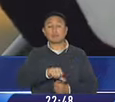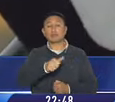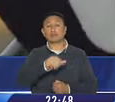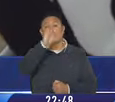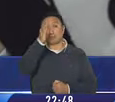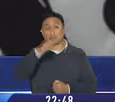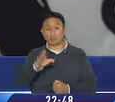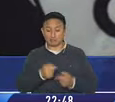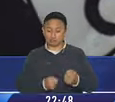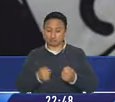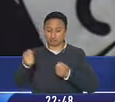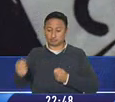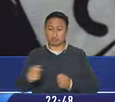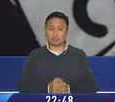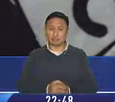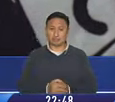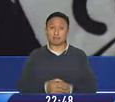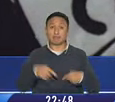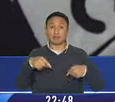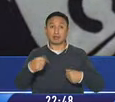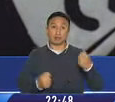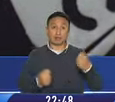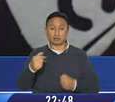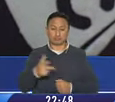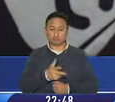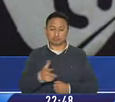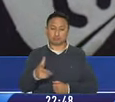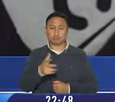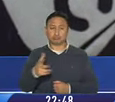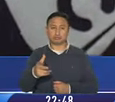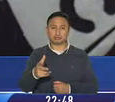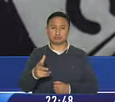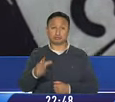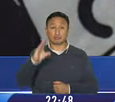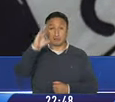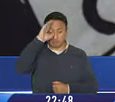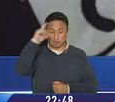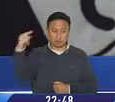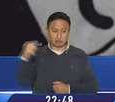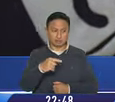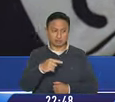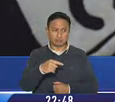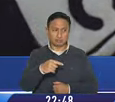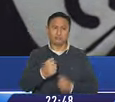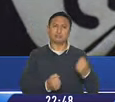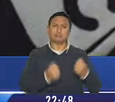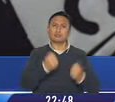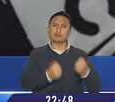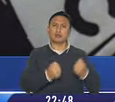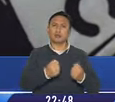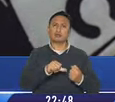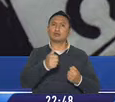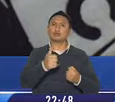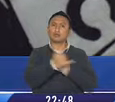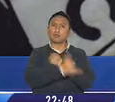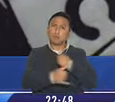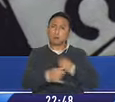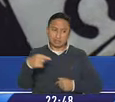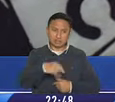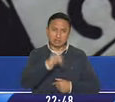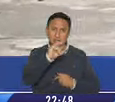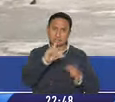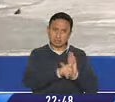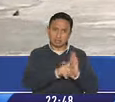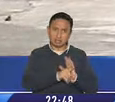camioneta. Estuve un tiempo en ese otro auto y me quitó la policía porque era un auto de otro país que entró ilegalmente